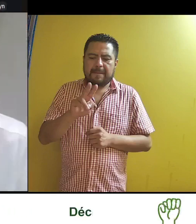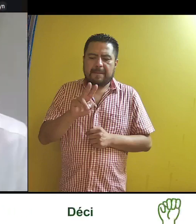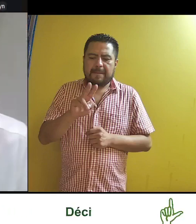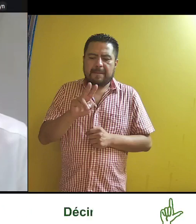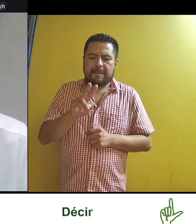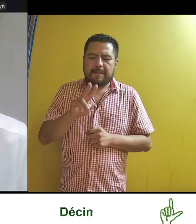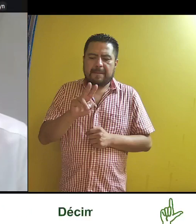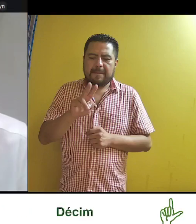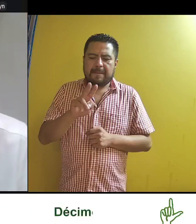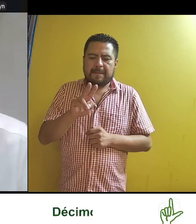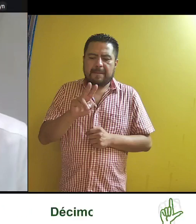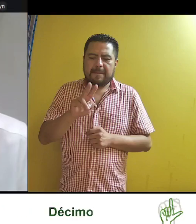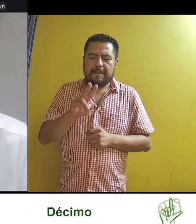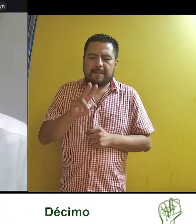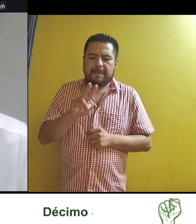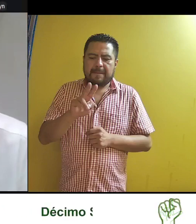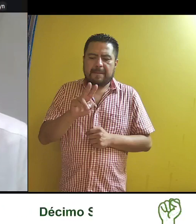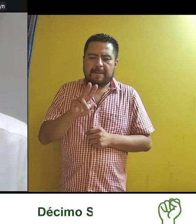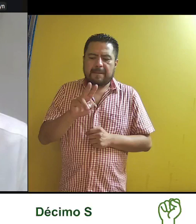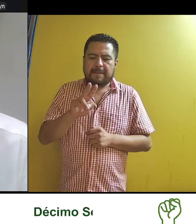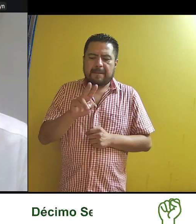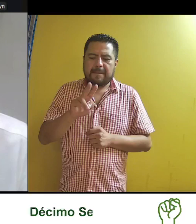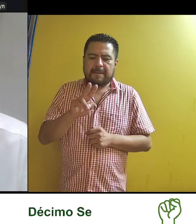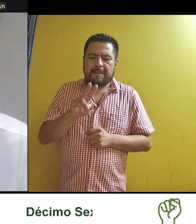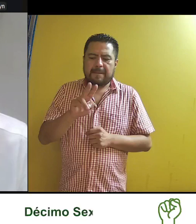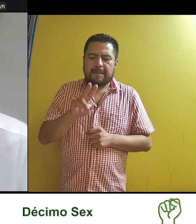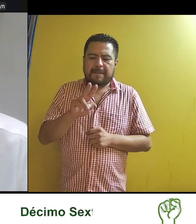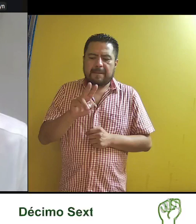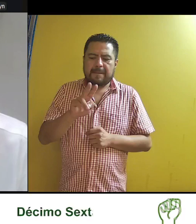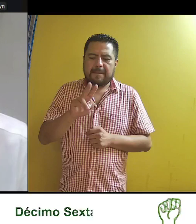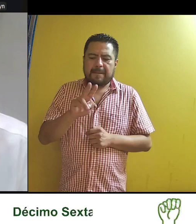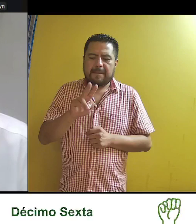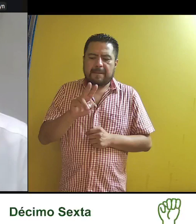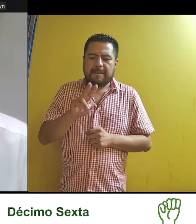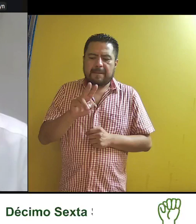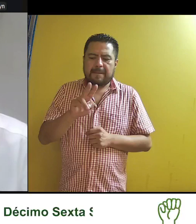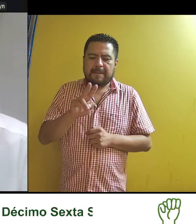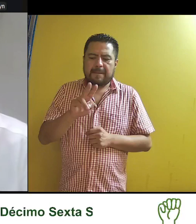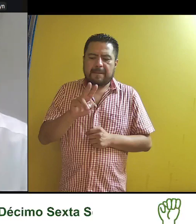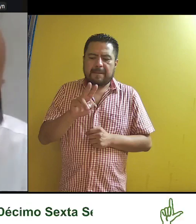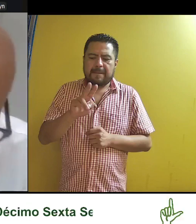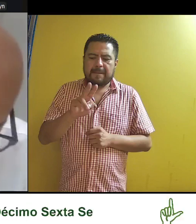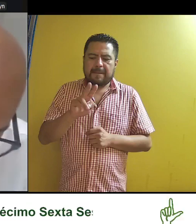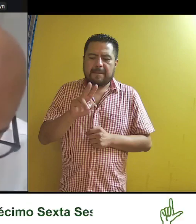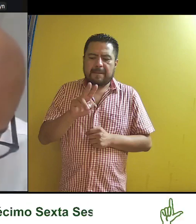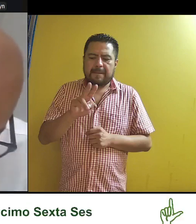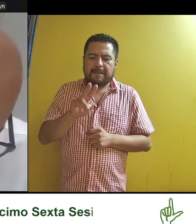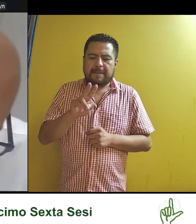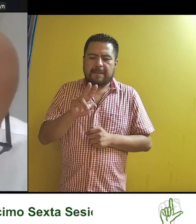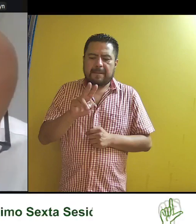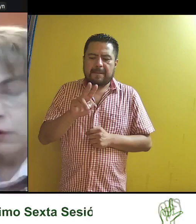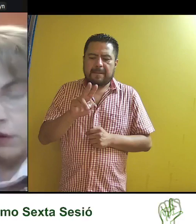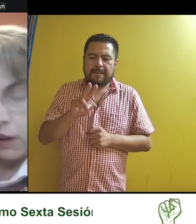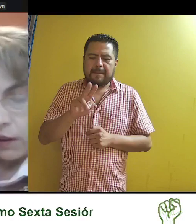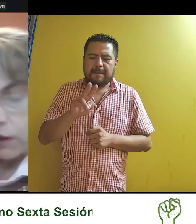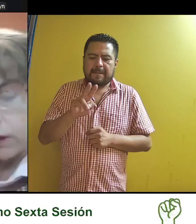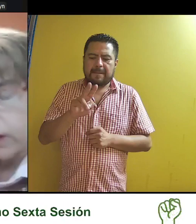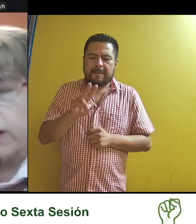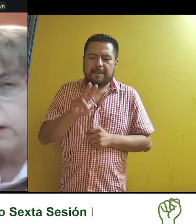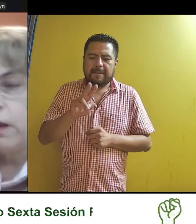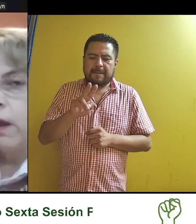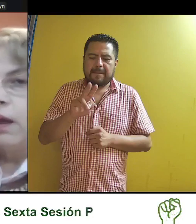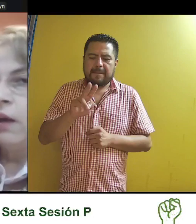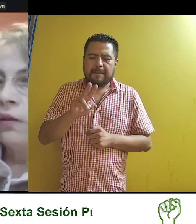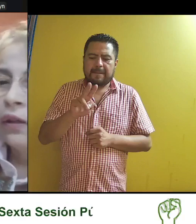Magistrada Presidenta, magistrada, magistrados, el proyecto de resolución fue aprobado por unanimidad de votos. Le agradezco,